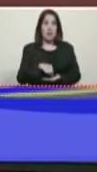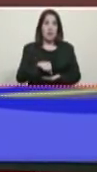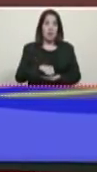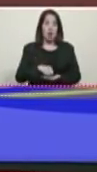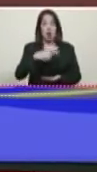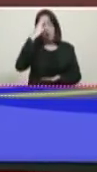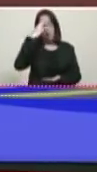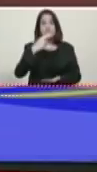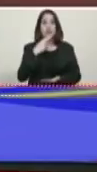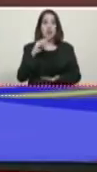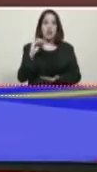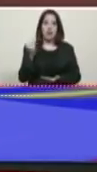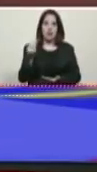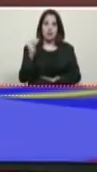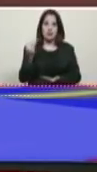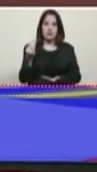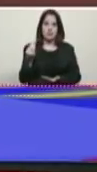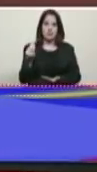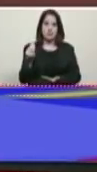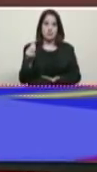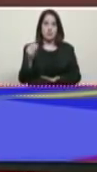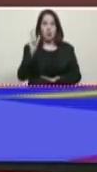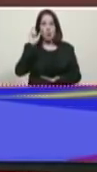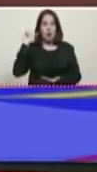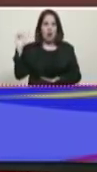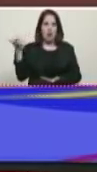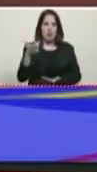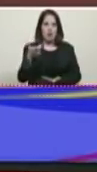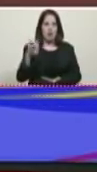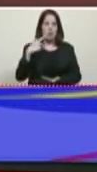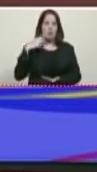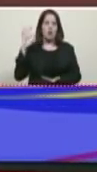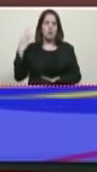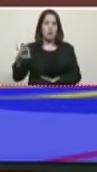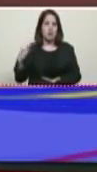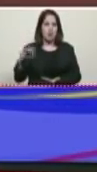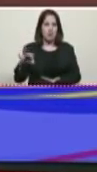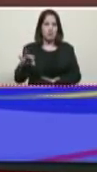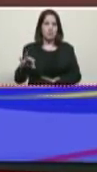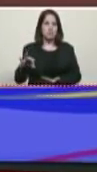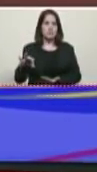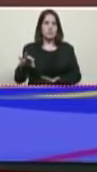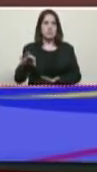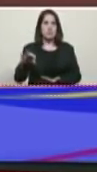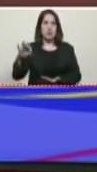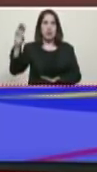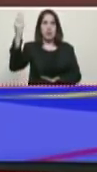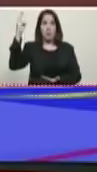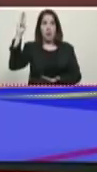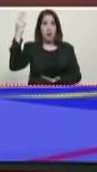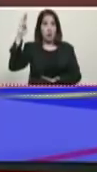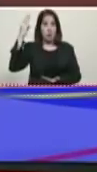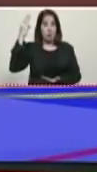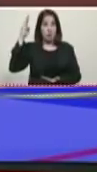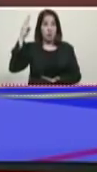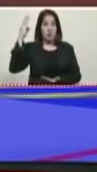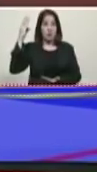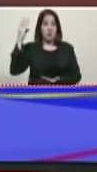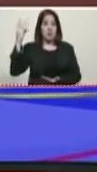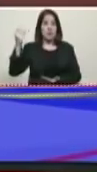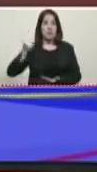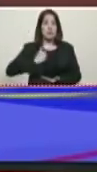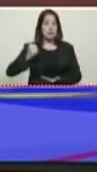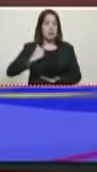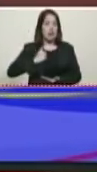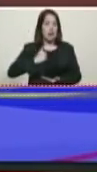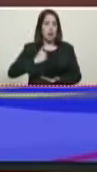teques guarenas guatire baruta en donde ya estamos trabajando chacao donde